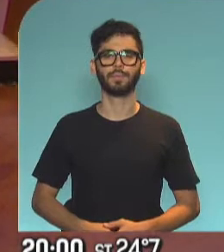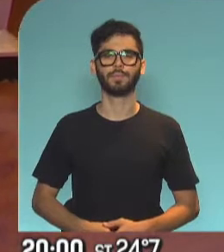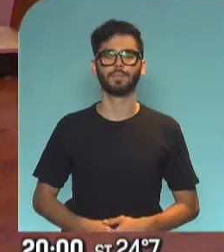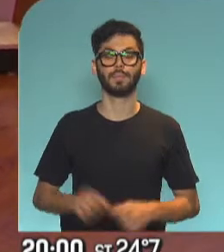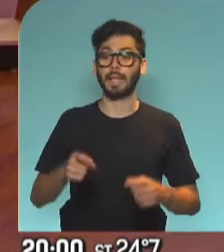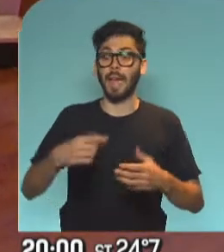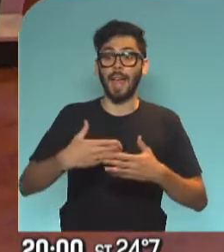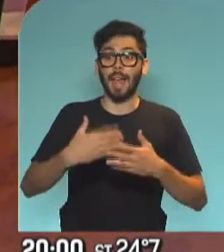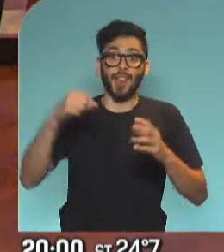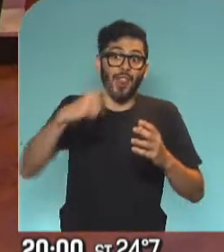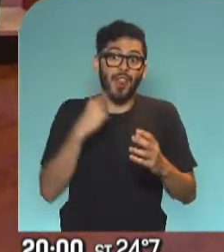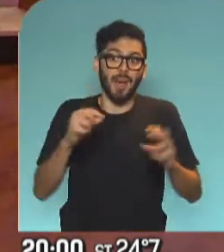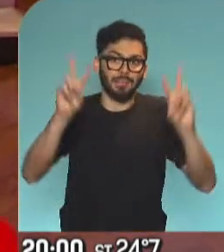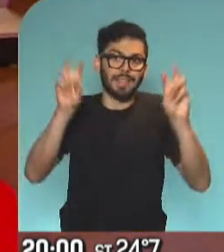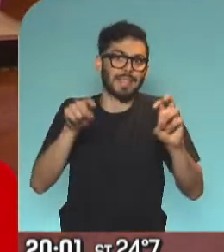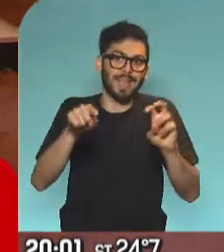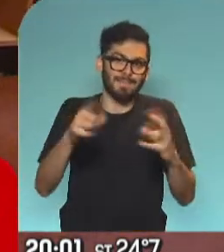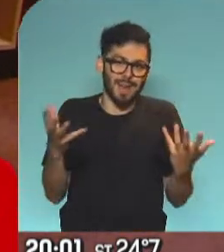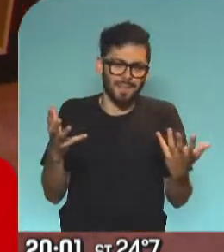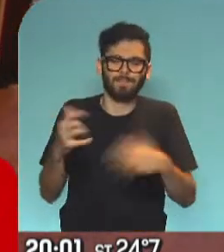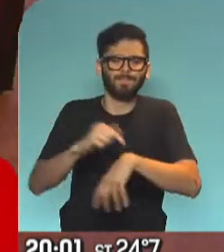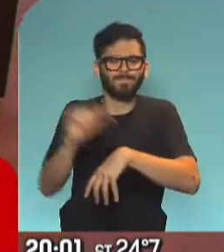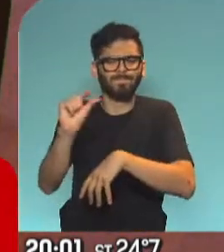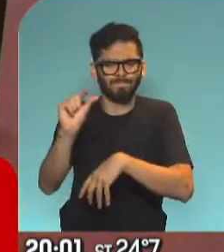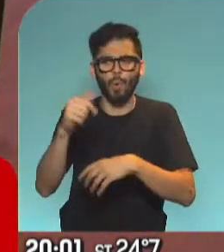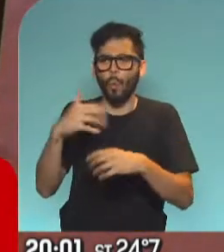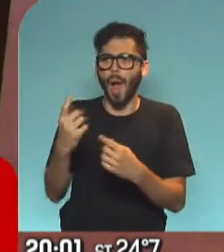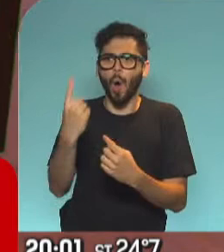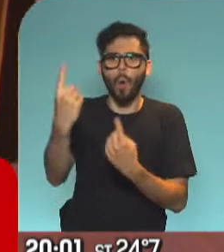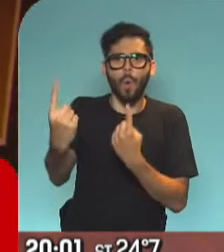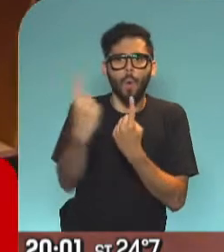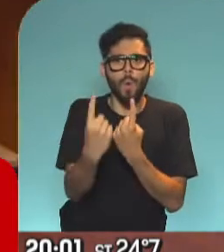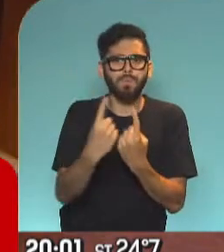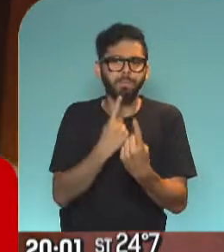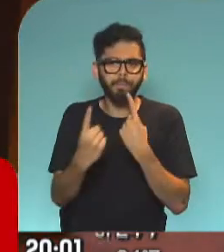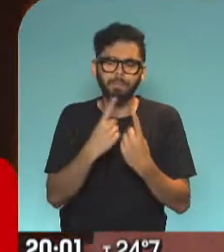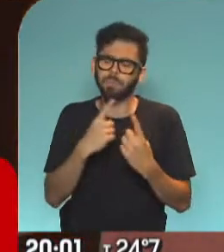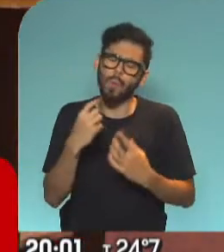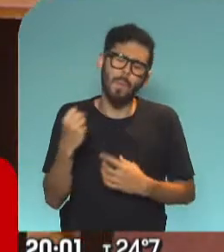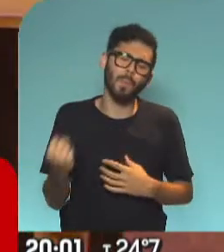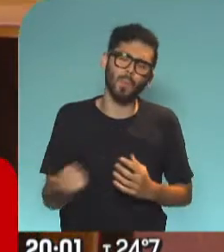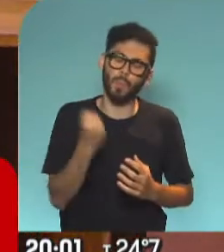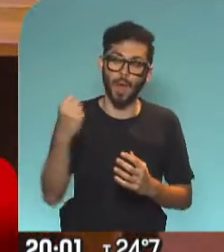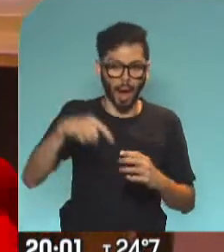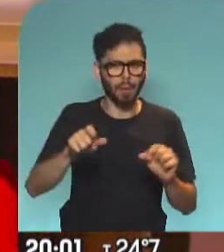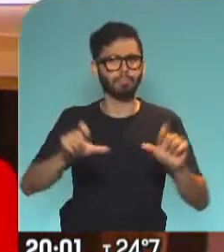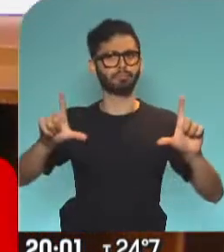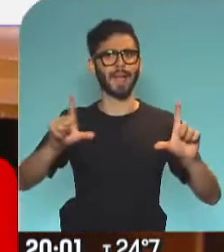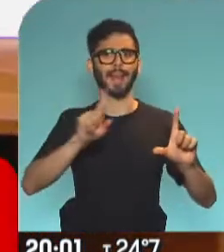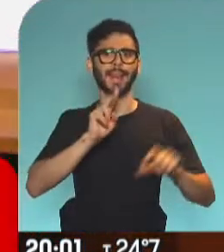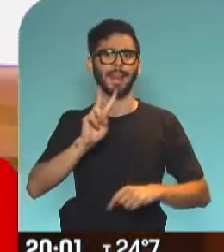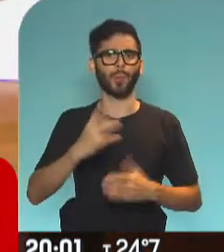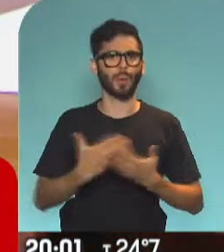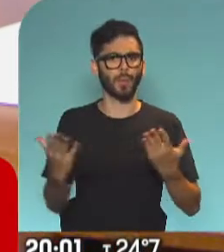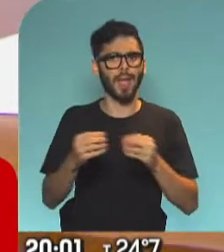Es el tema del día, es un tema que nos va a ocupar en minutos nada más con un testimonio muy importante. Quédense porque aquí en la pantalla de la televisión pública empezaremos